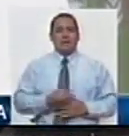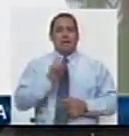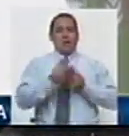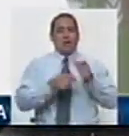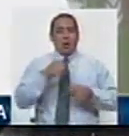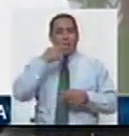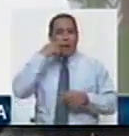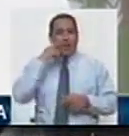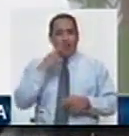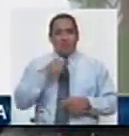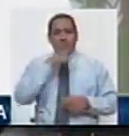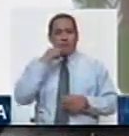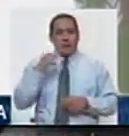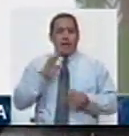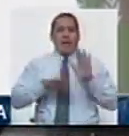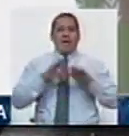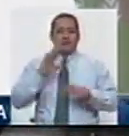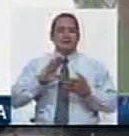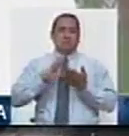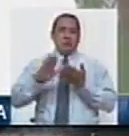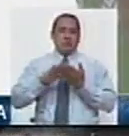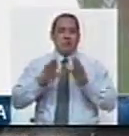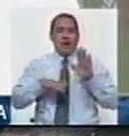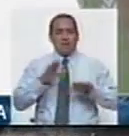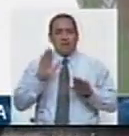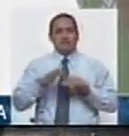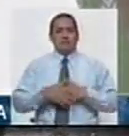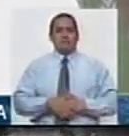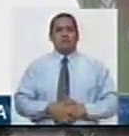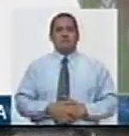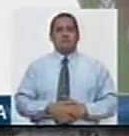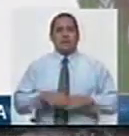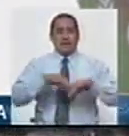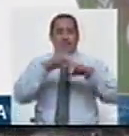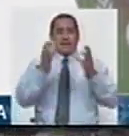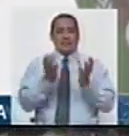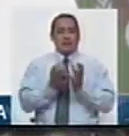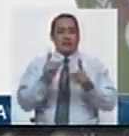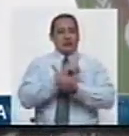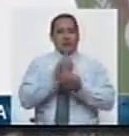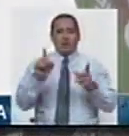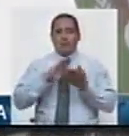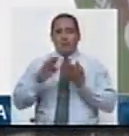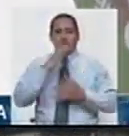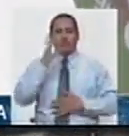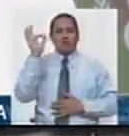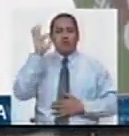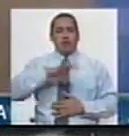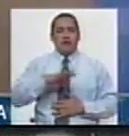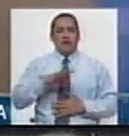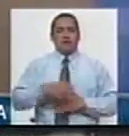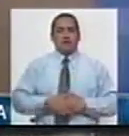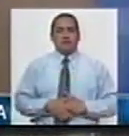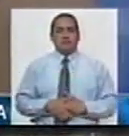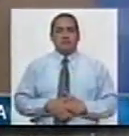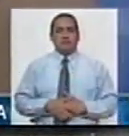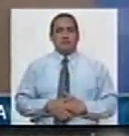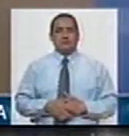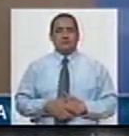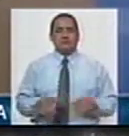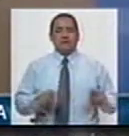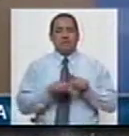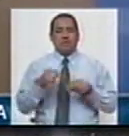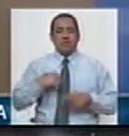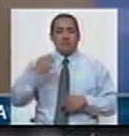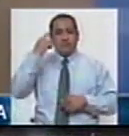hombres perdonamos a veces. La tierra no perdona nunca. Común